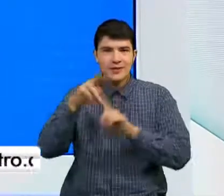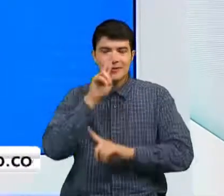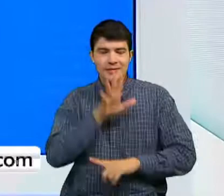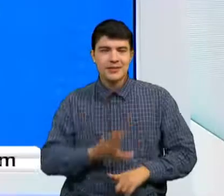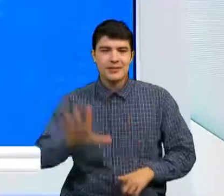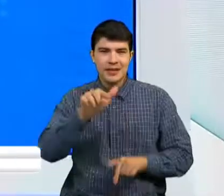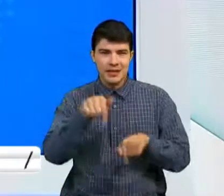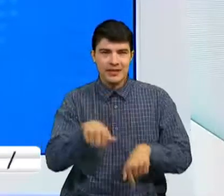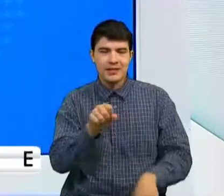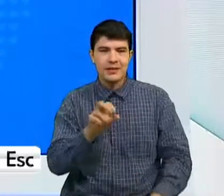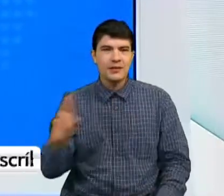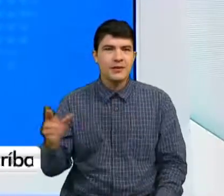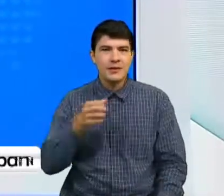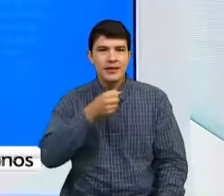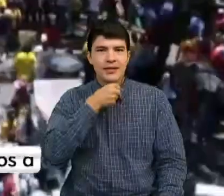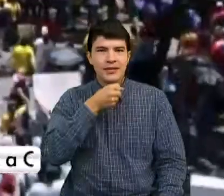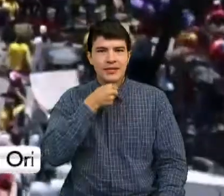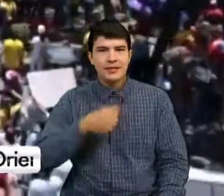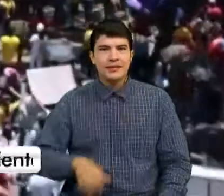Nacional en Oriente Noticias.